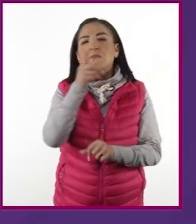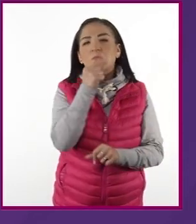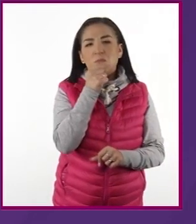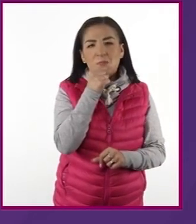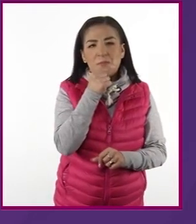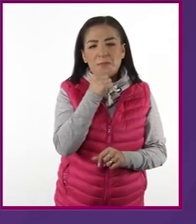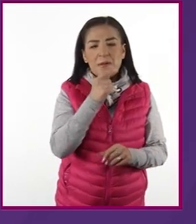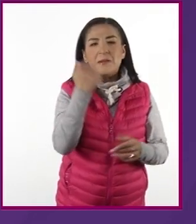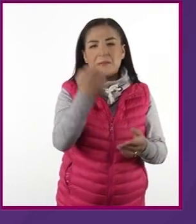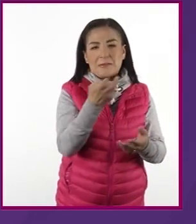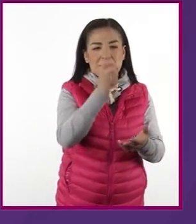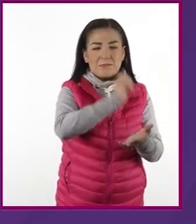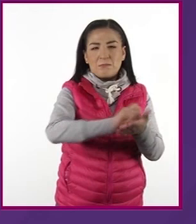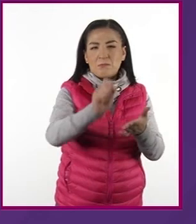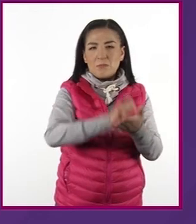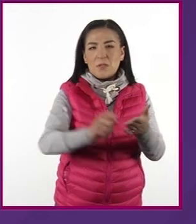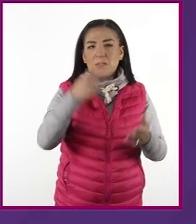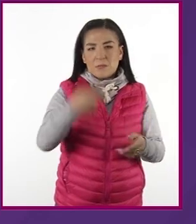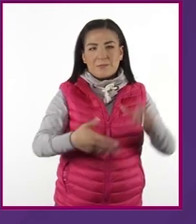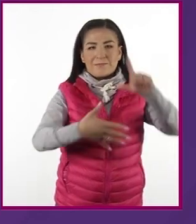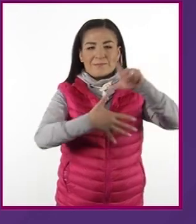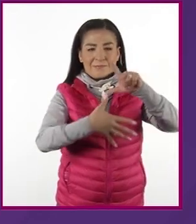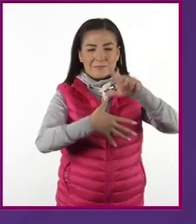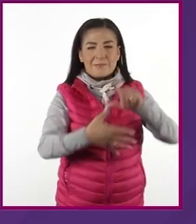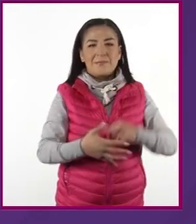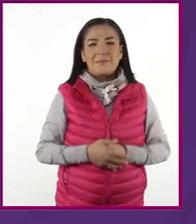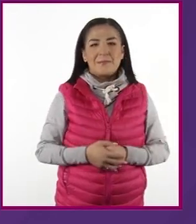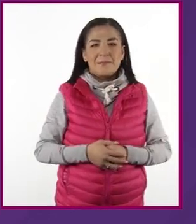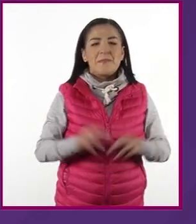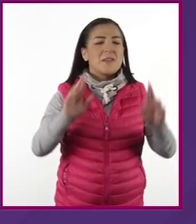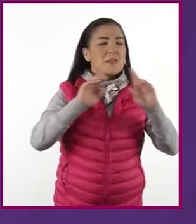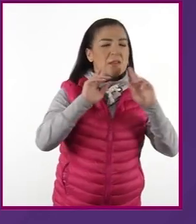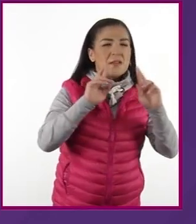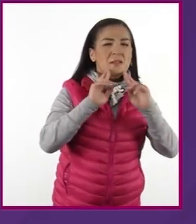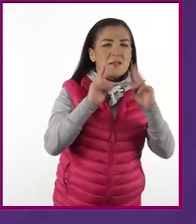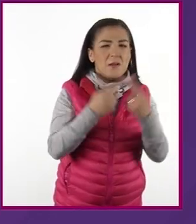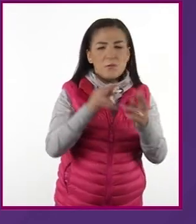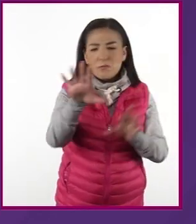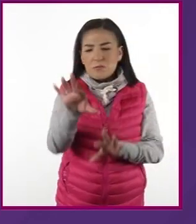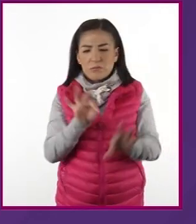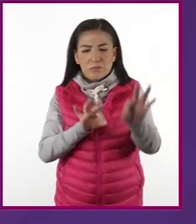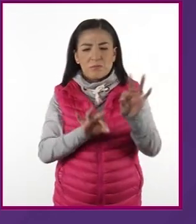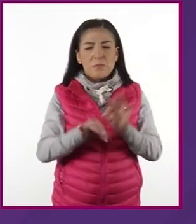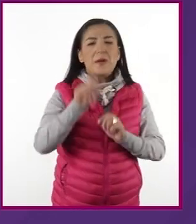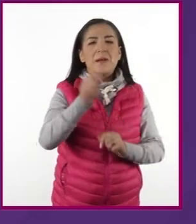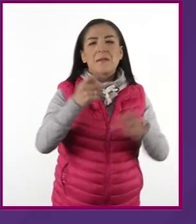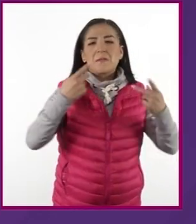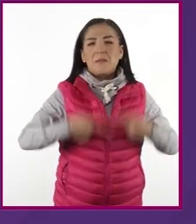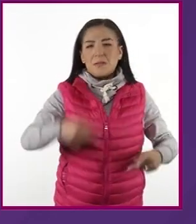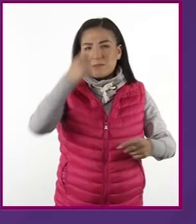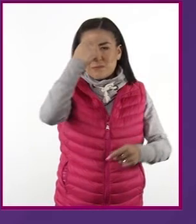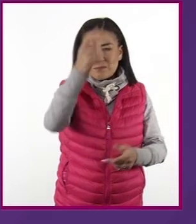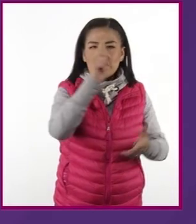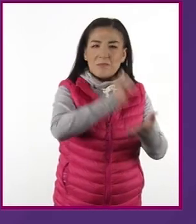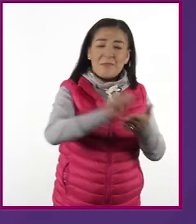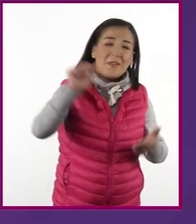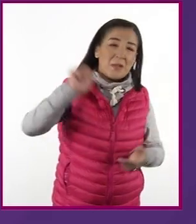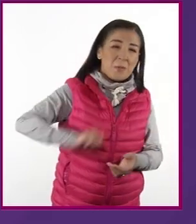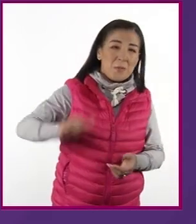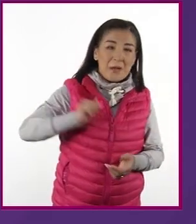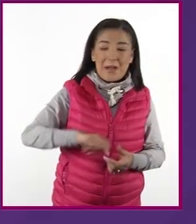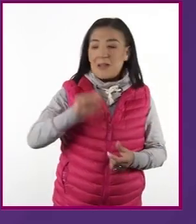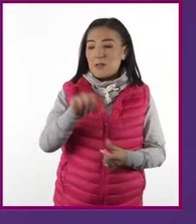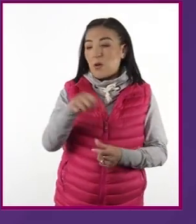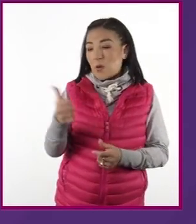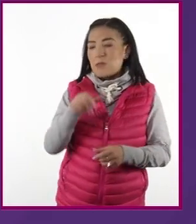Latina. Reunimos autores clásicos, autores poco conocidos y, sobre